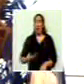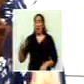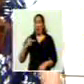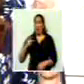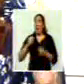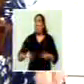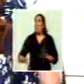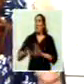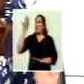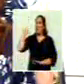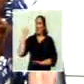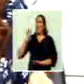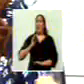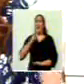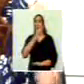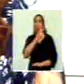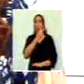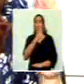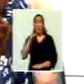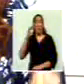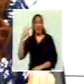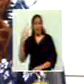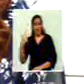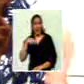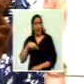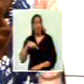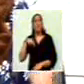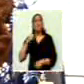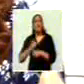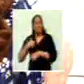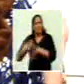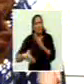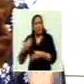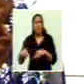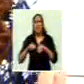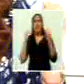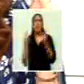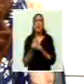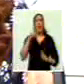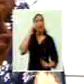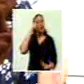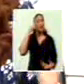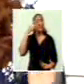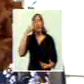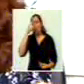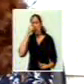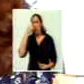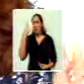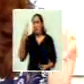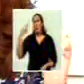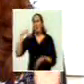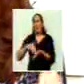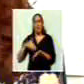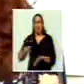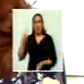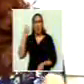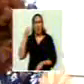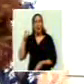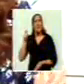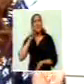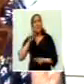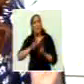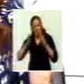inició en el año 2003, alcanza la suma de 821 millones de pesos para sanear